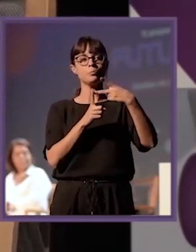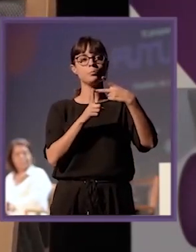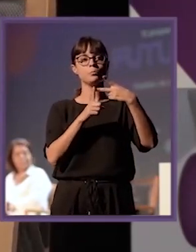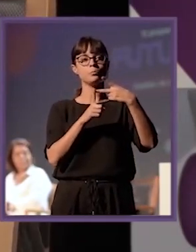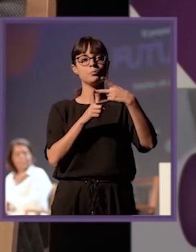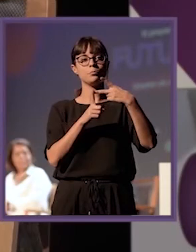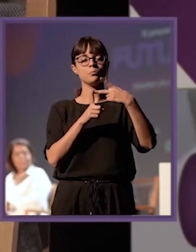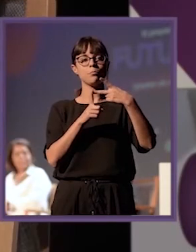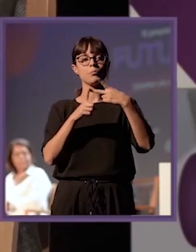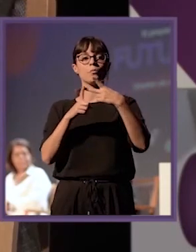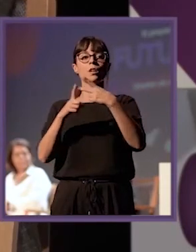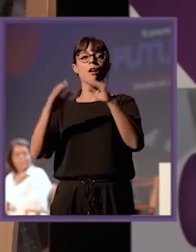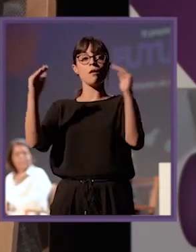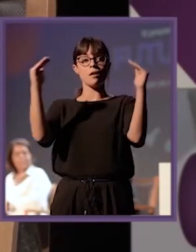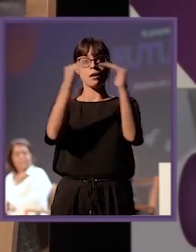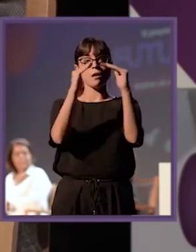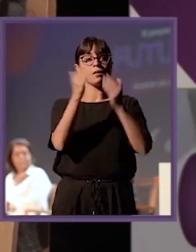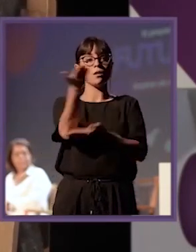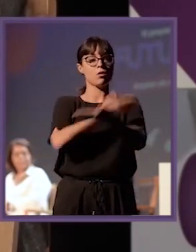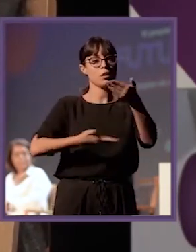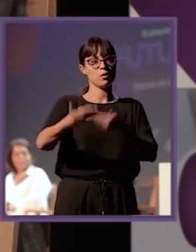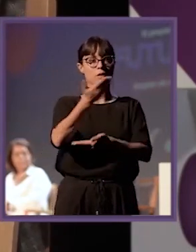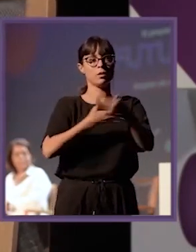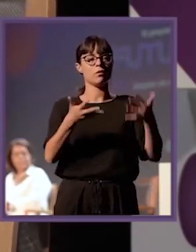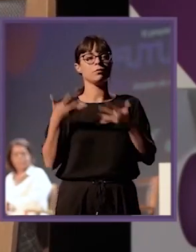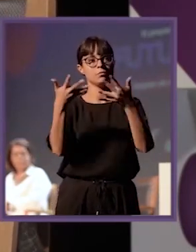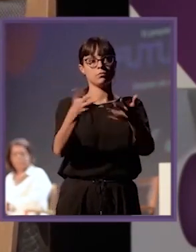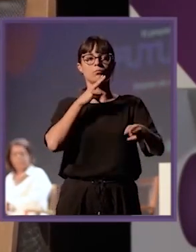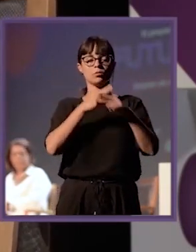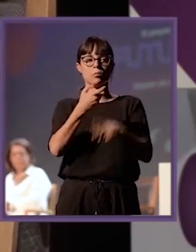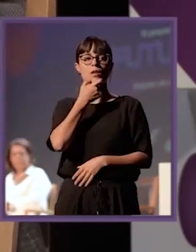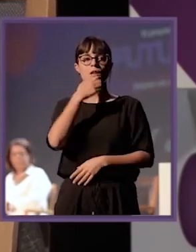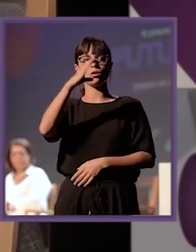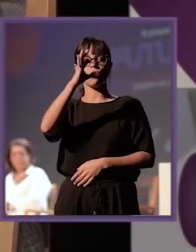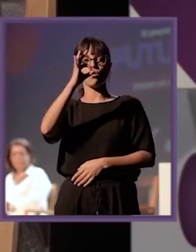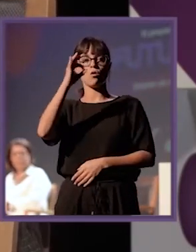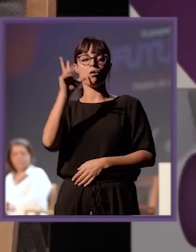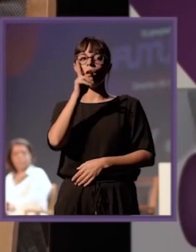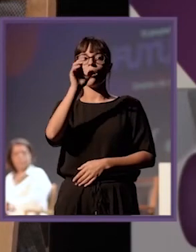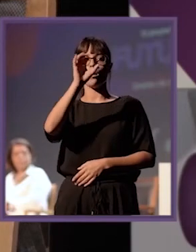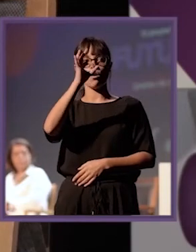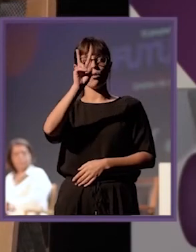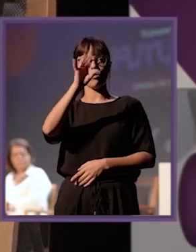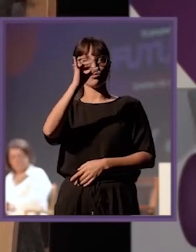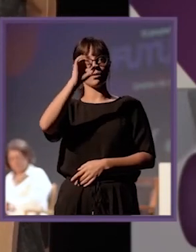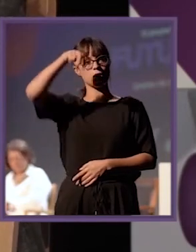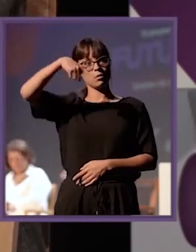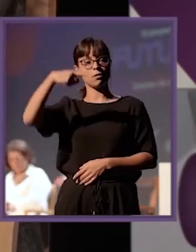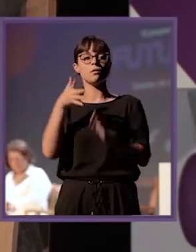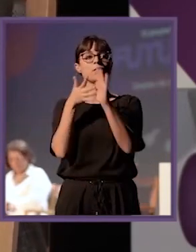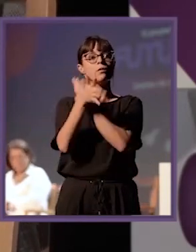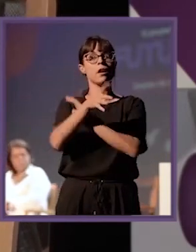las viviendas colaborativas en cesión de uso, que el nombre inglés es cohousing. Eso significa gente que no